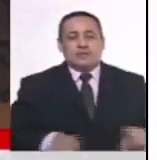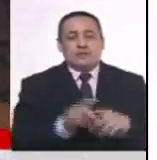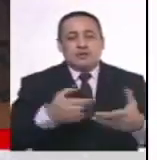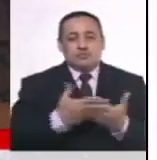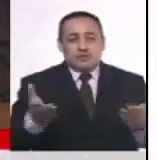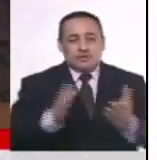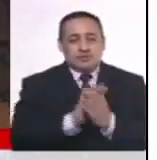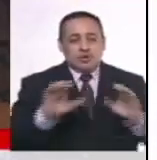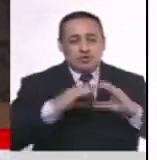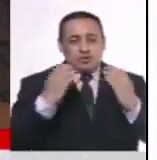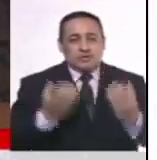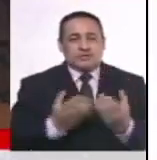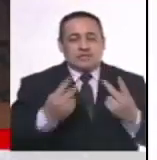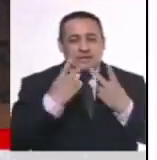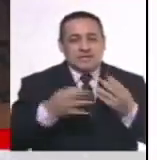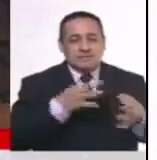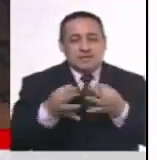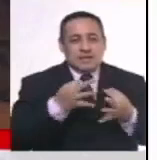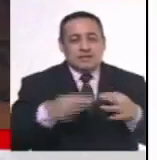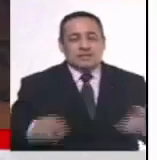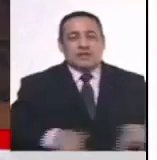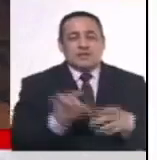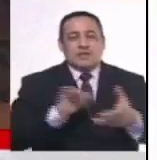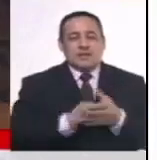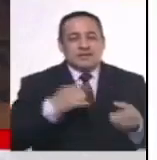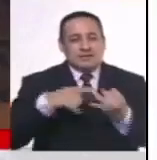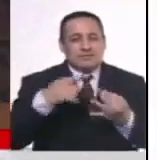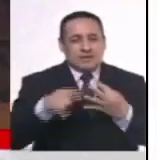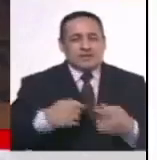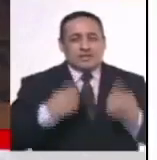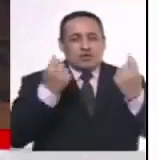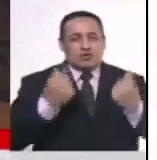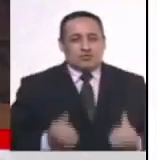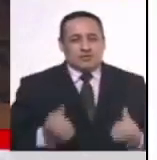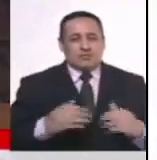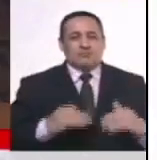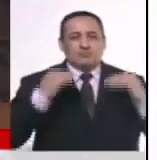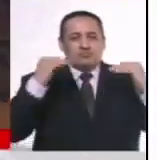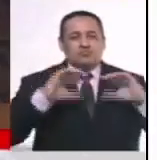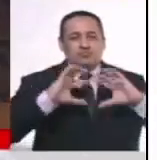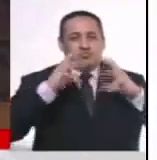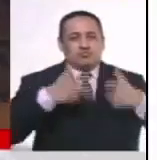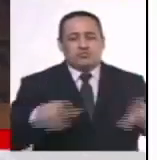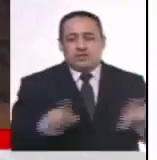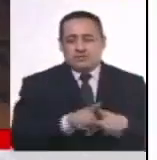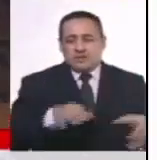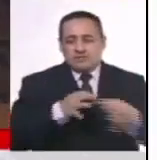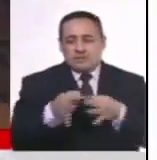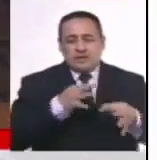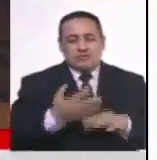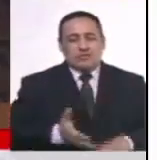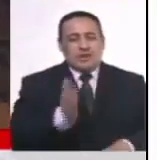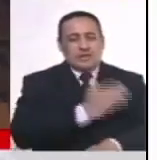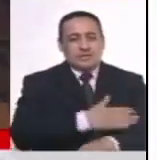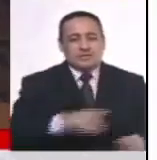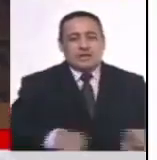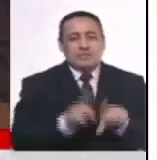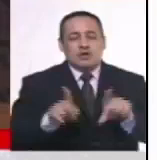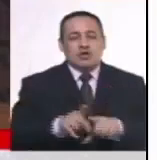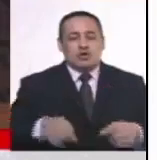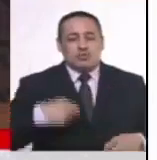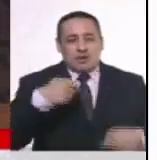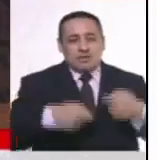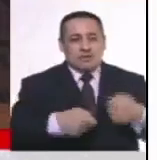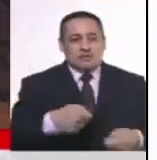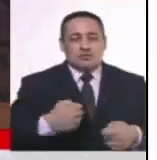Colegas congresistas, cabe señalar que destacados economistas de talla mundial han explicado cómo la